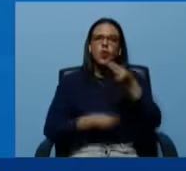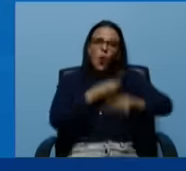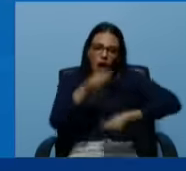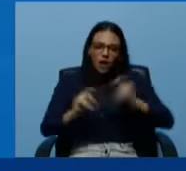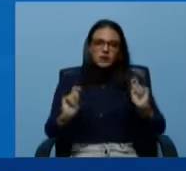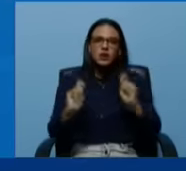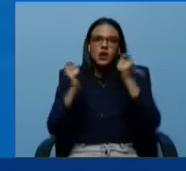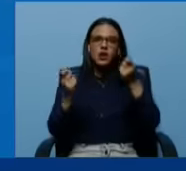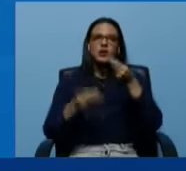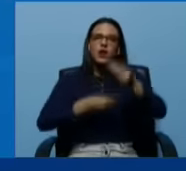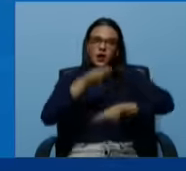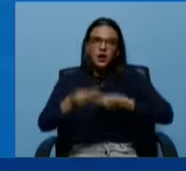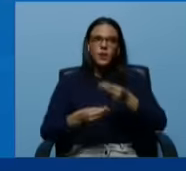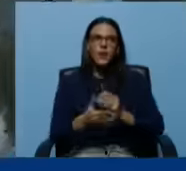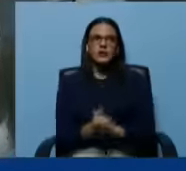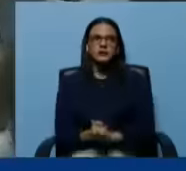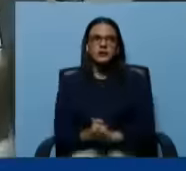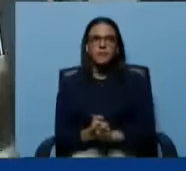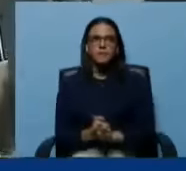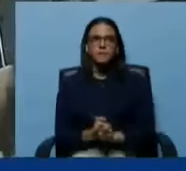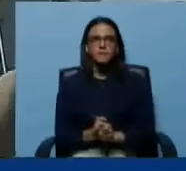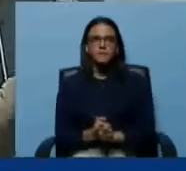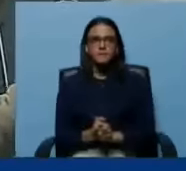Una proeza histórica.